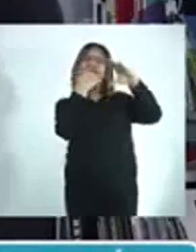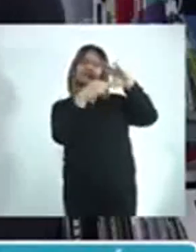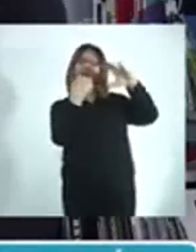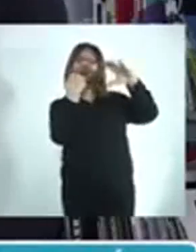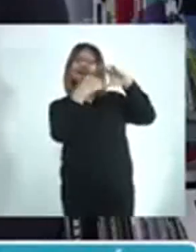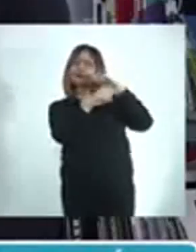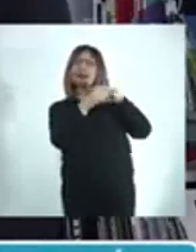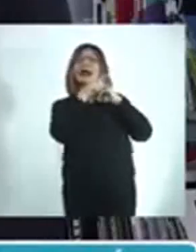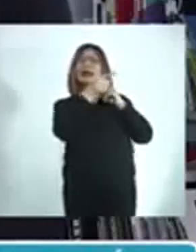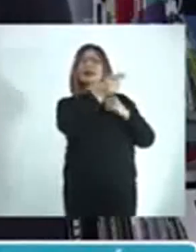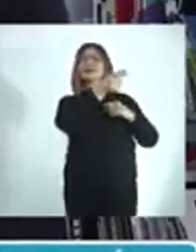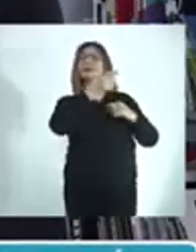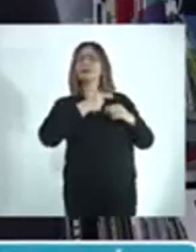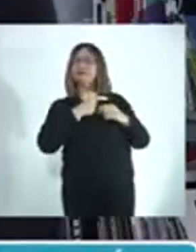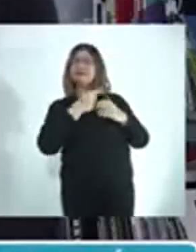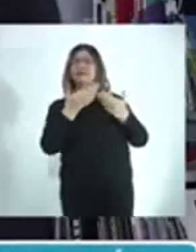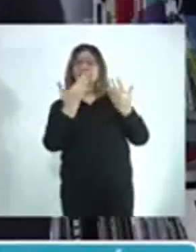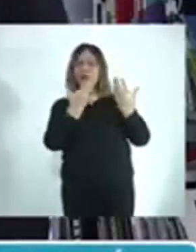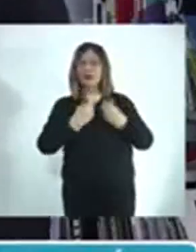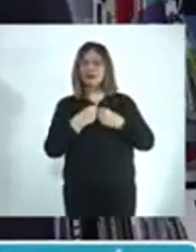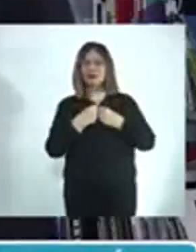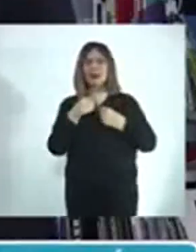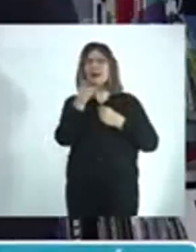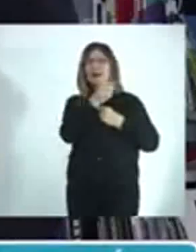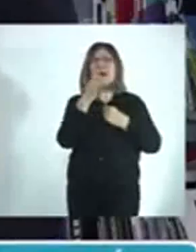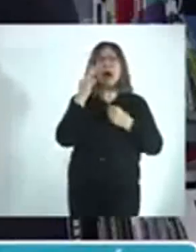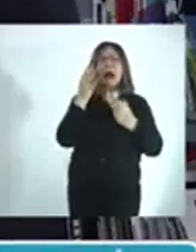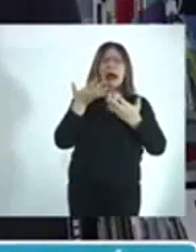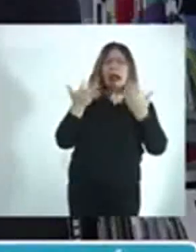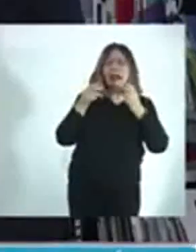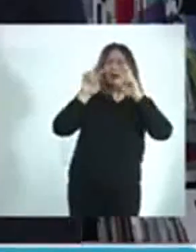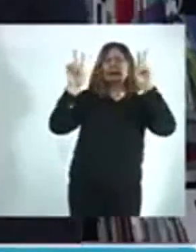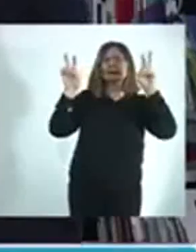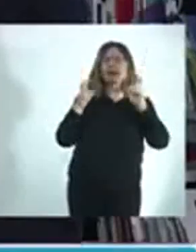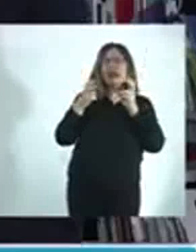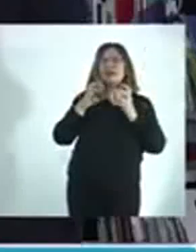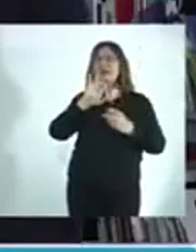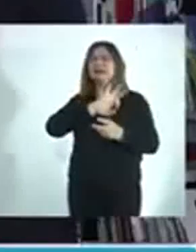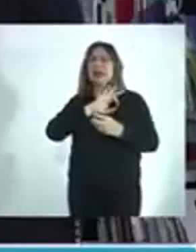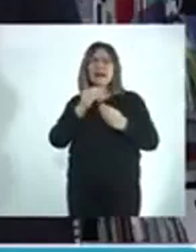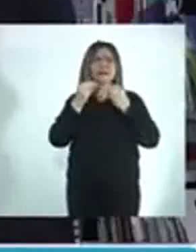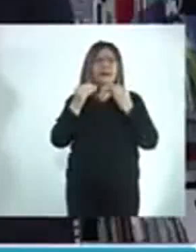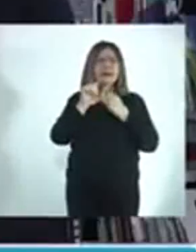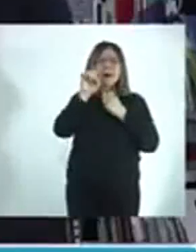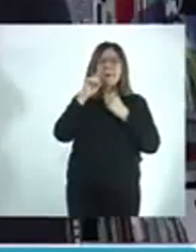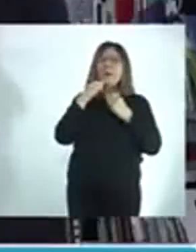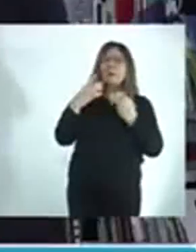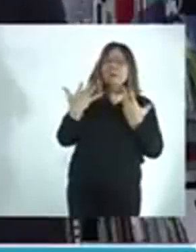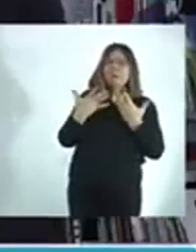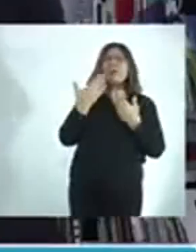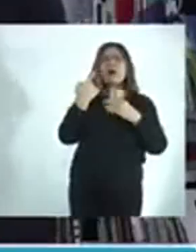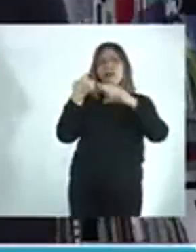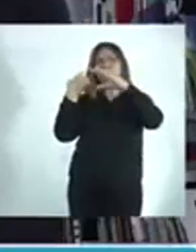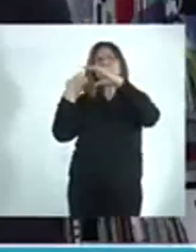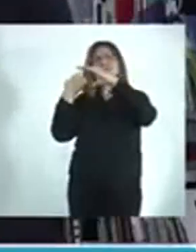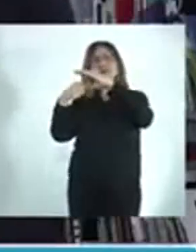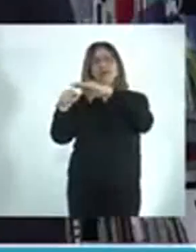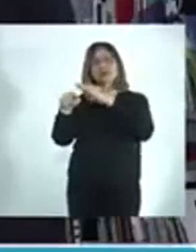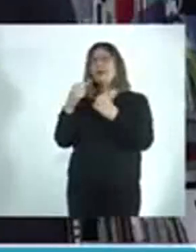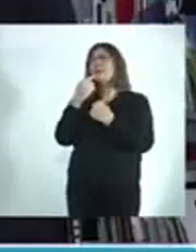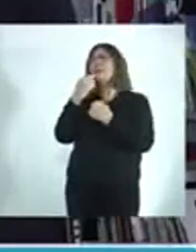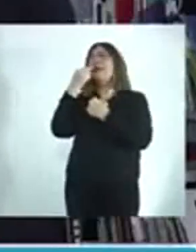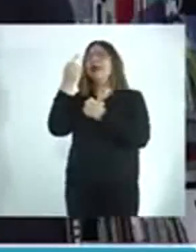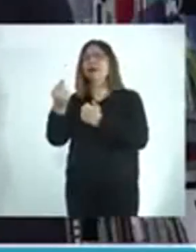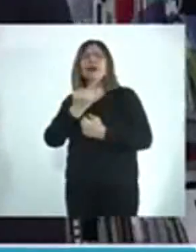mail, sí. Atención, ¿tiene consulta usted en referencia a el examen? Atención, puede mandar un correo electrónico